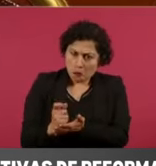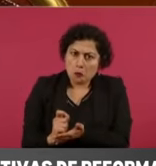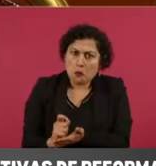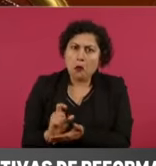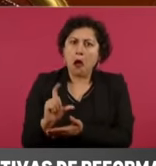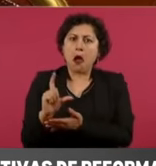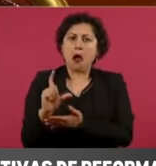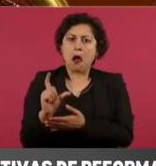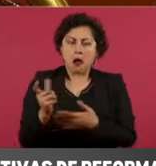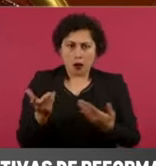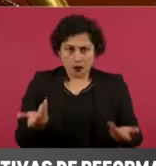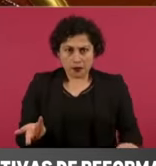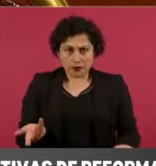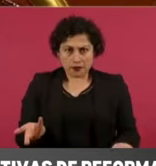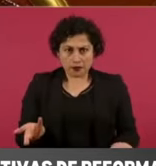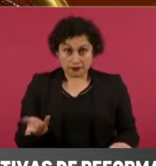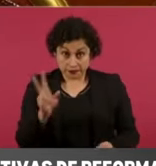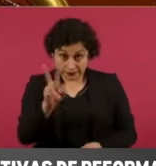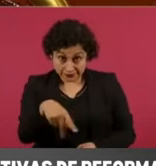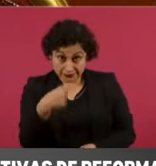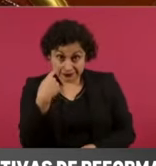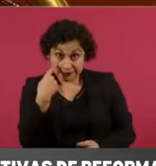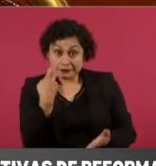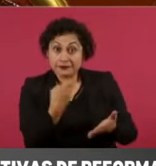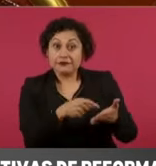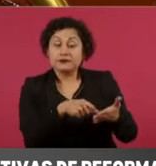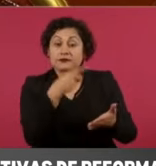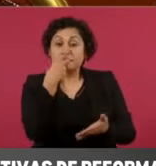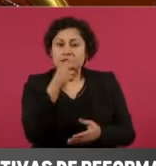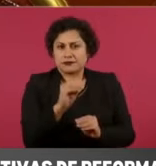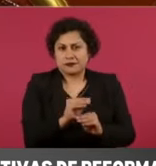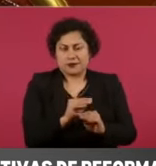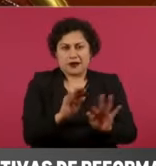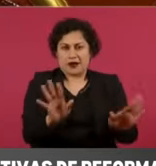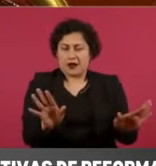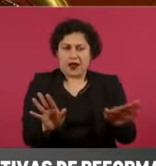lo suficientemente clara esta demanda?